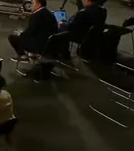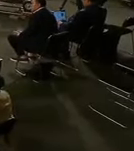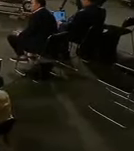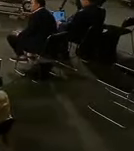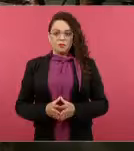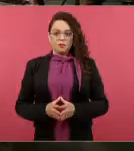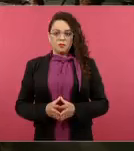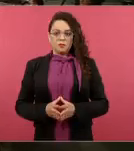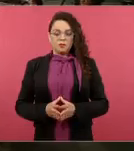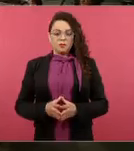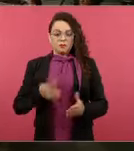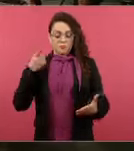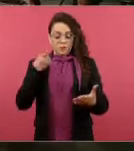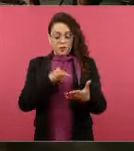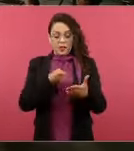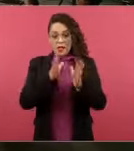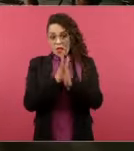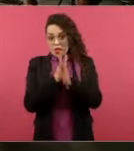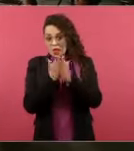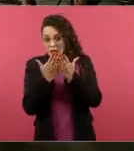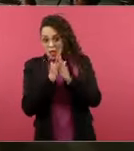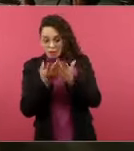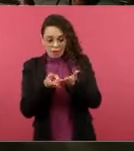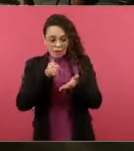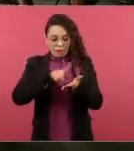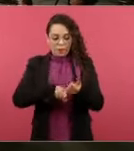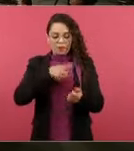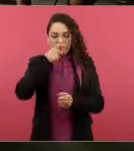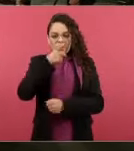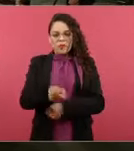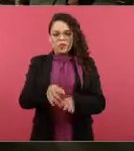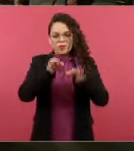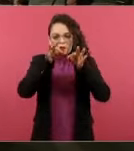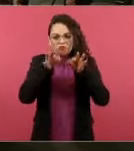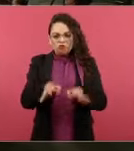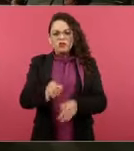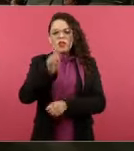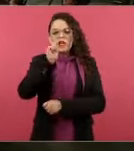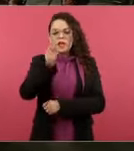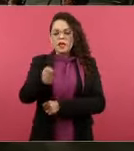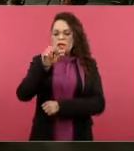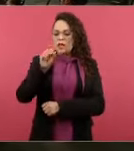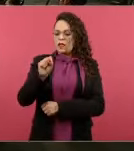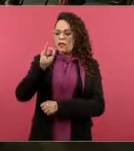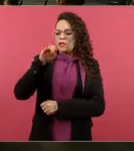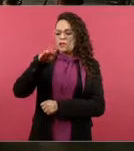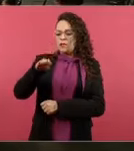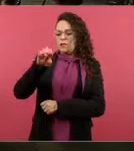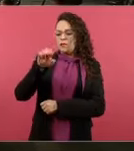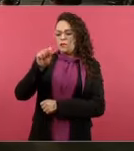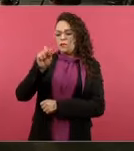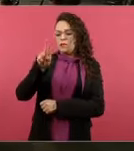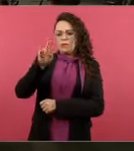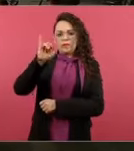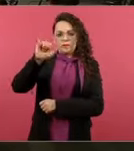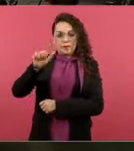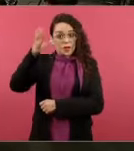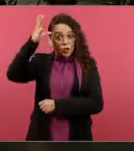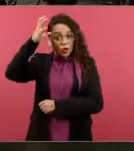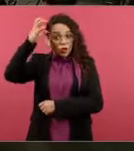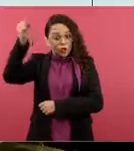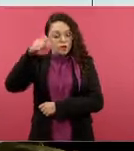concepto formal de qué es la simetría central, que es el concepto nuevo. Pero si igual, como les dije, hay